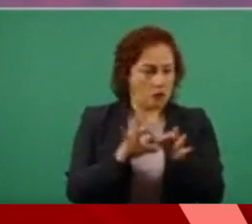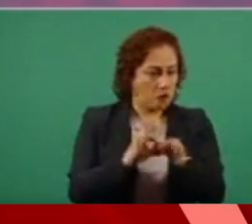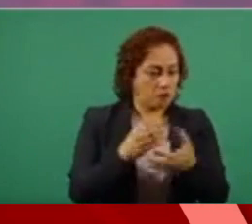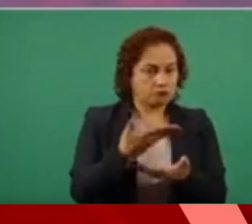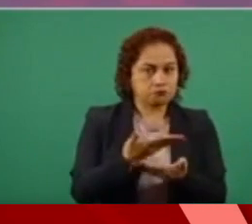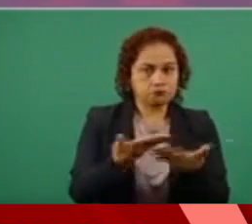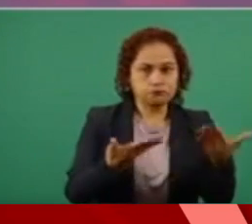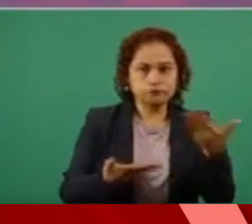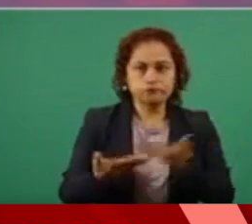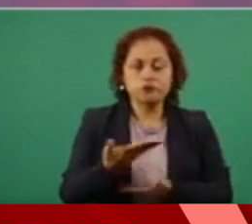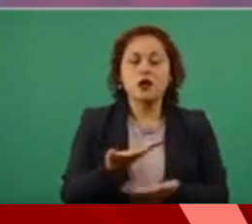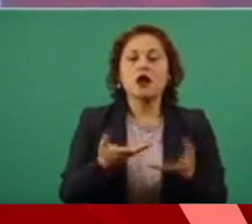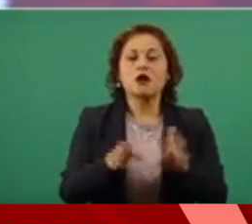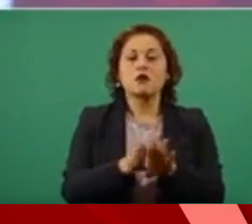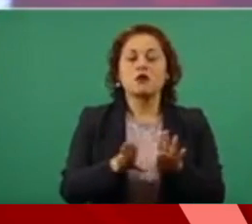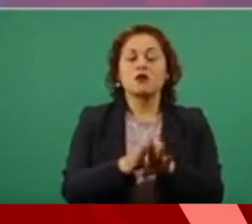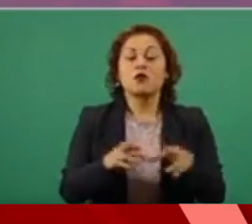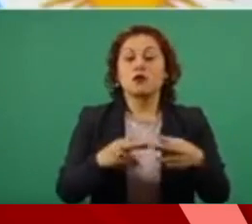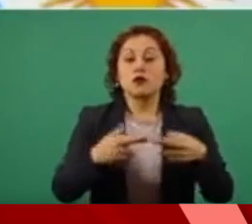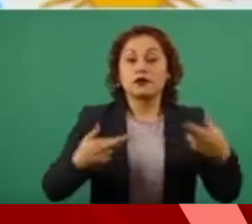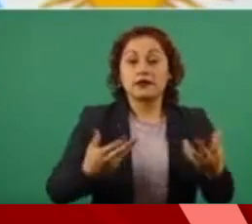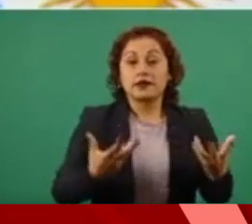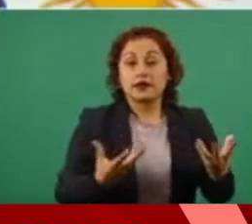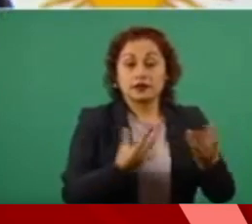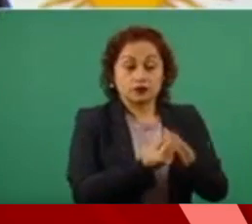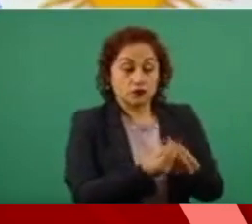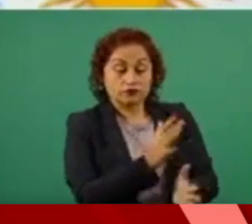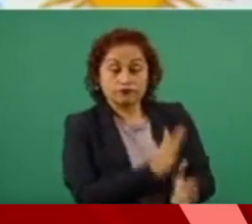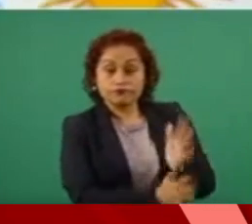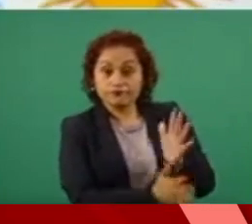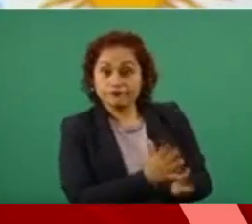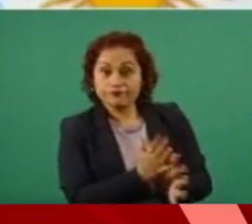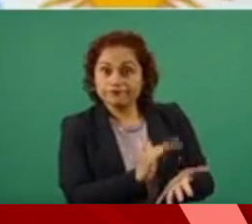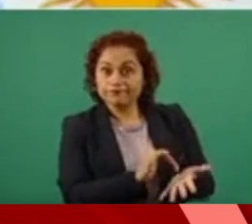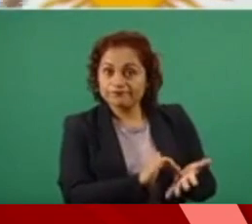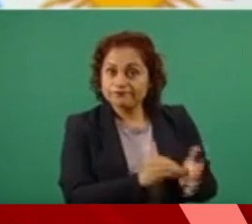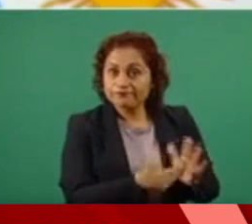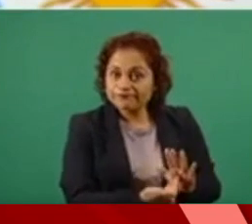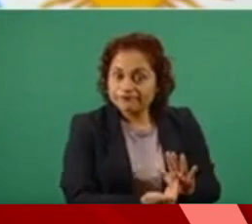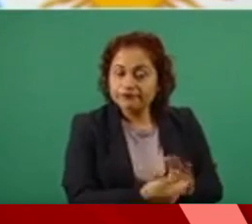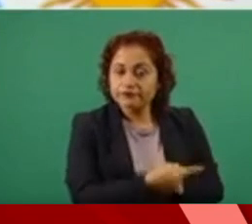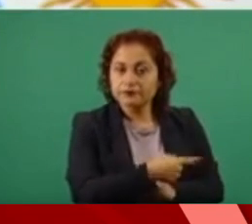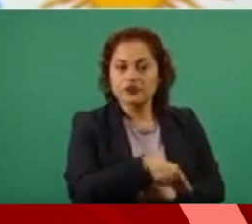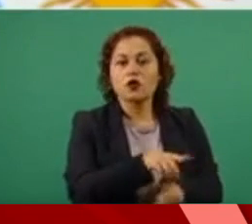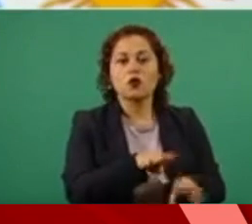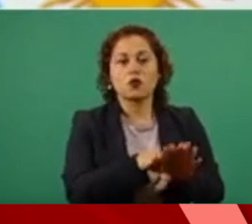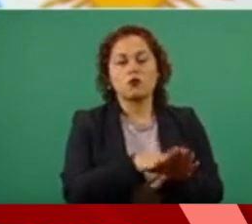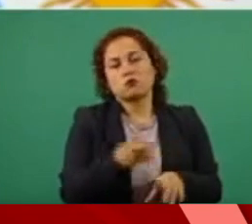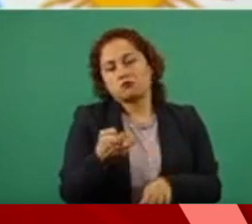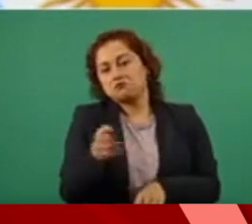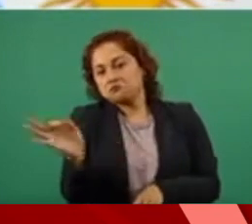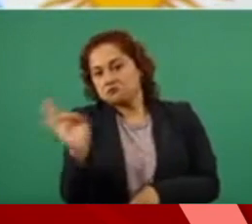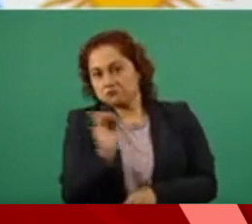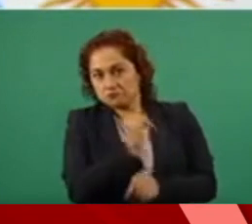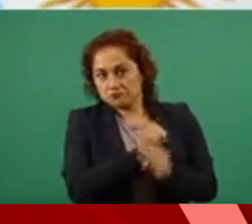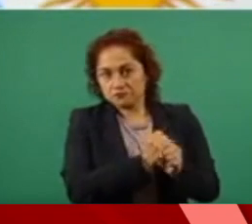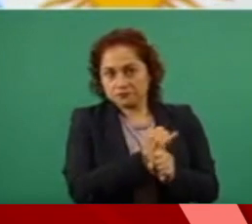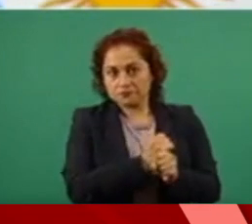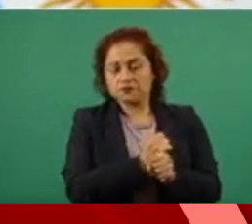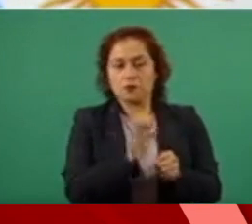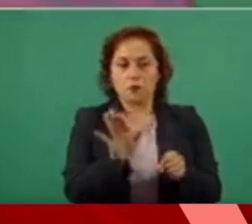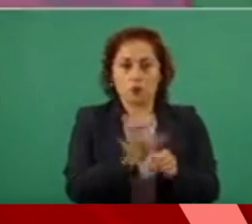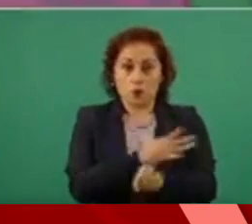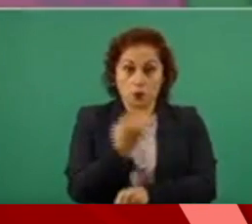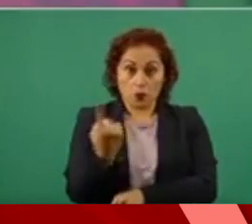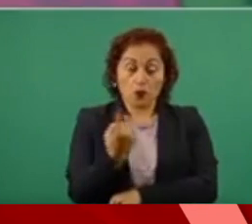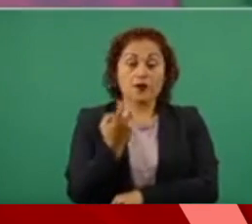cómo se llevaba a cabo el contubernio, porque eso también fue